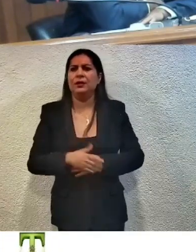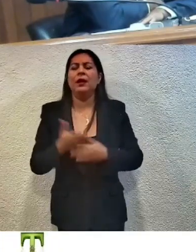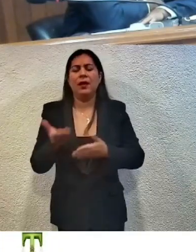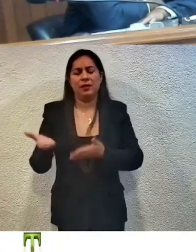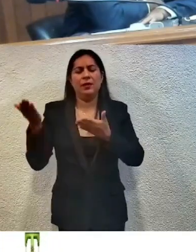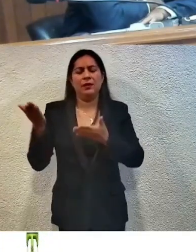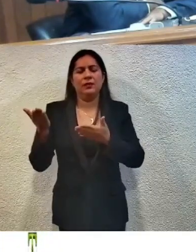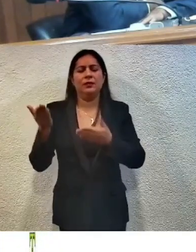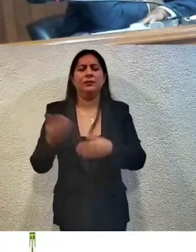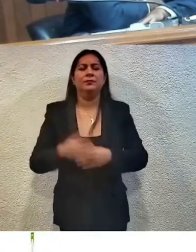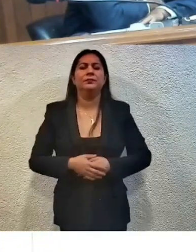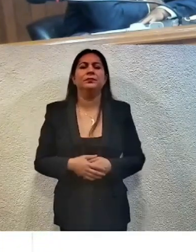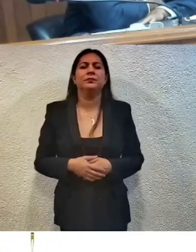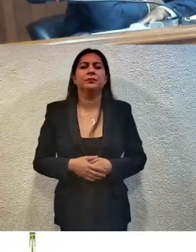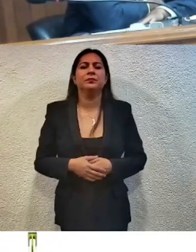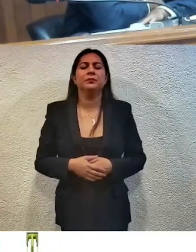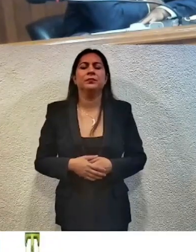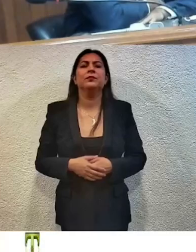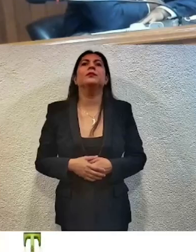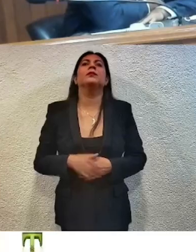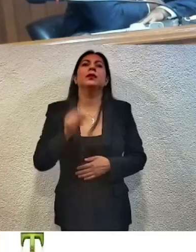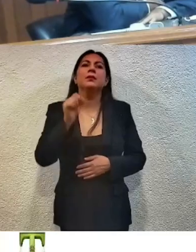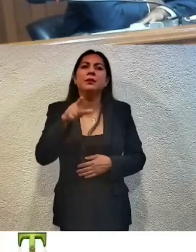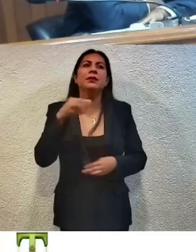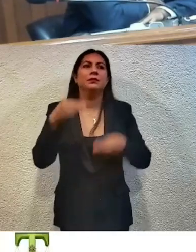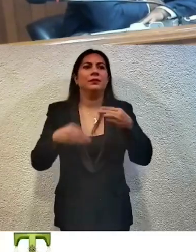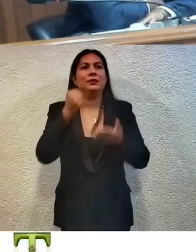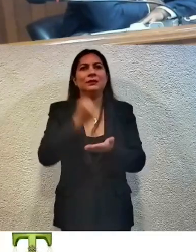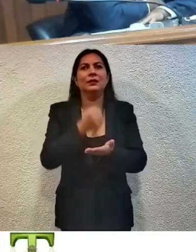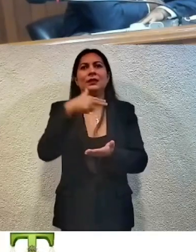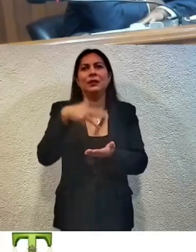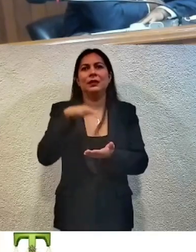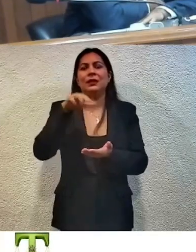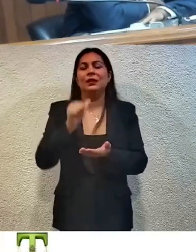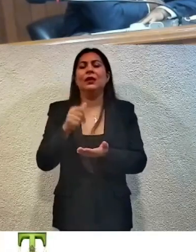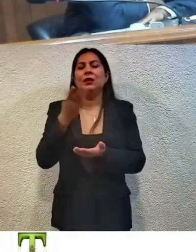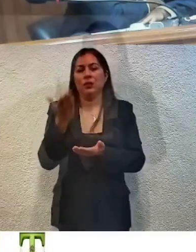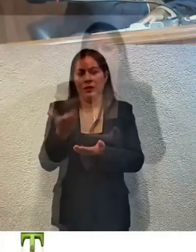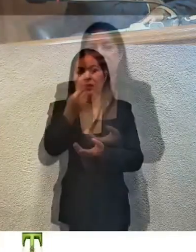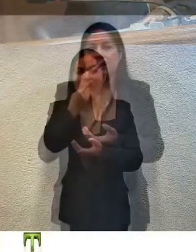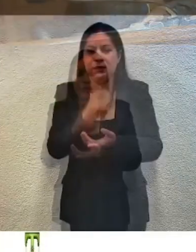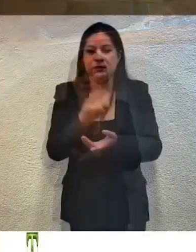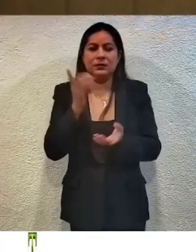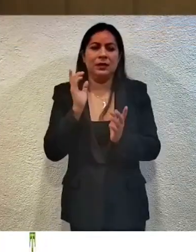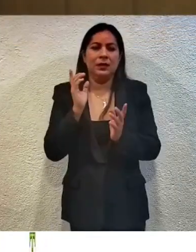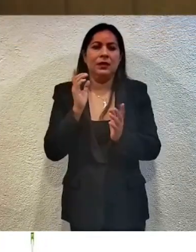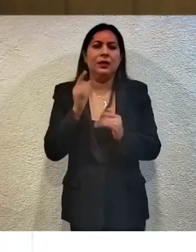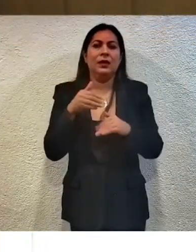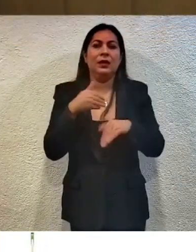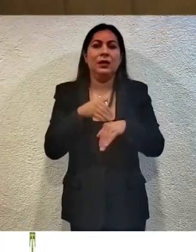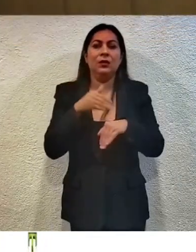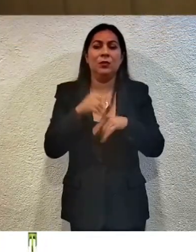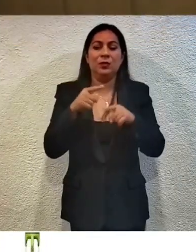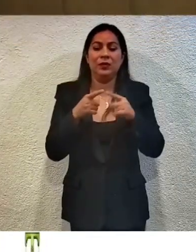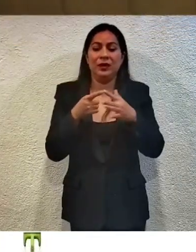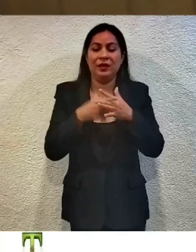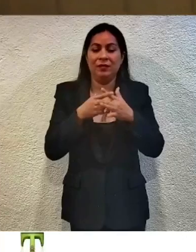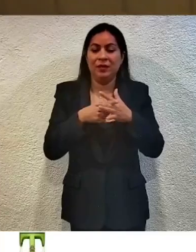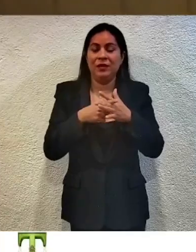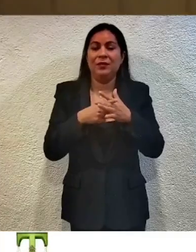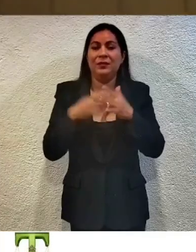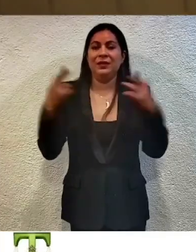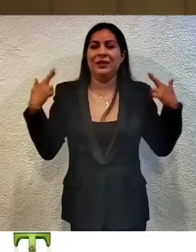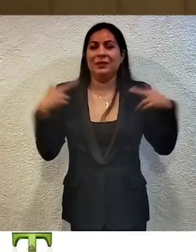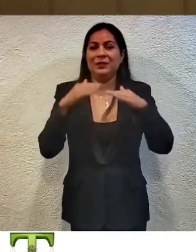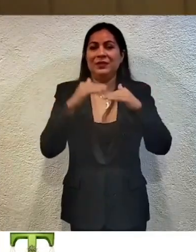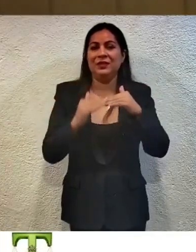Adelante, tiene el uso de la voz la magistrada Alma. Precisamente, magistrada Elda, lo que usted dijo, el parámetro de medición para la